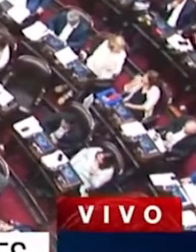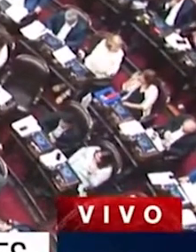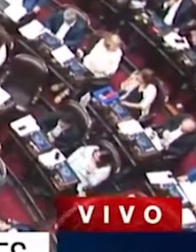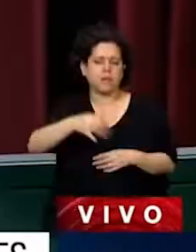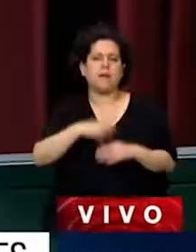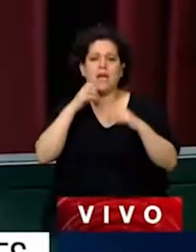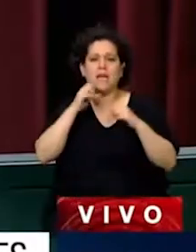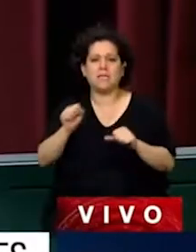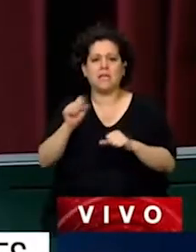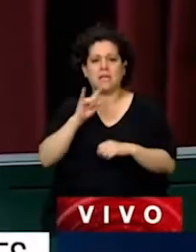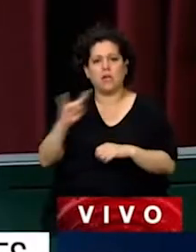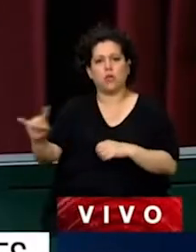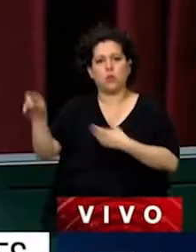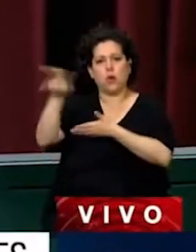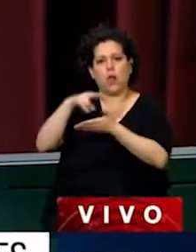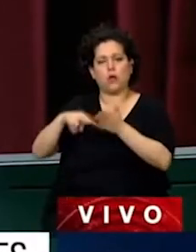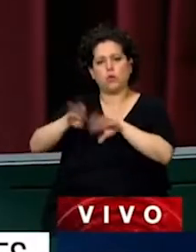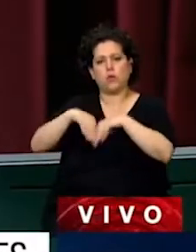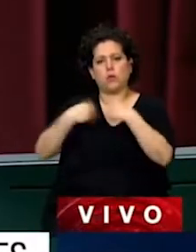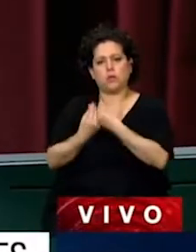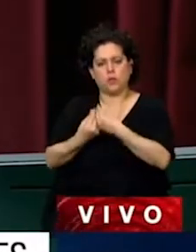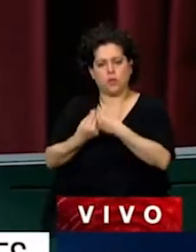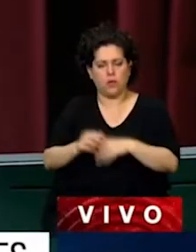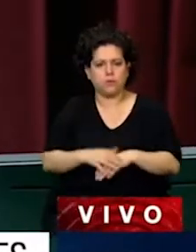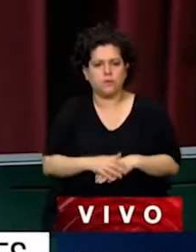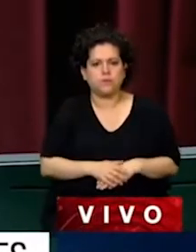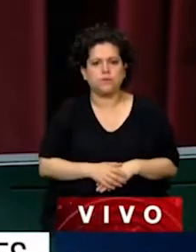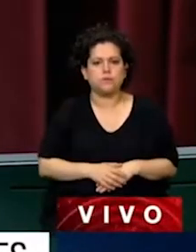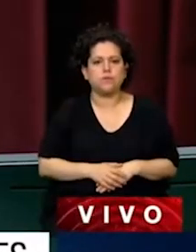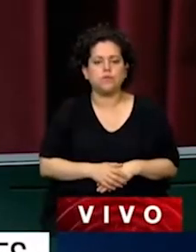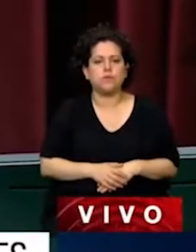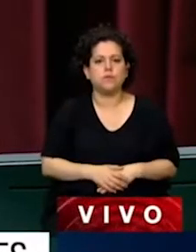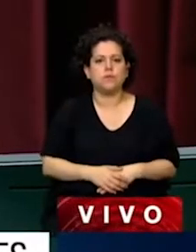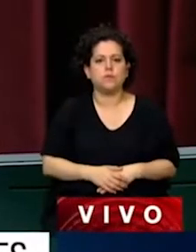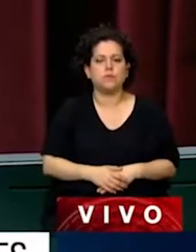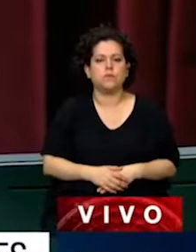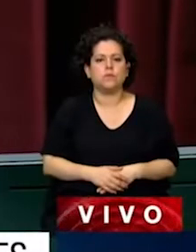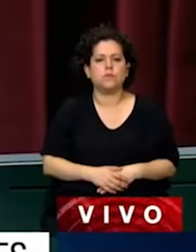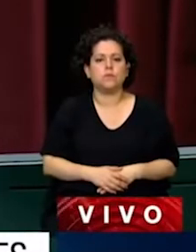Por secretaría se dará lectura del resultado de la votación.